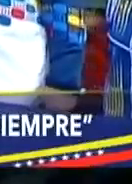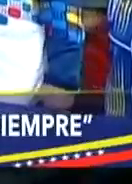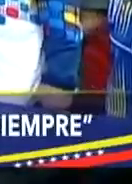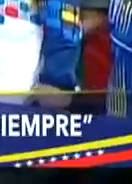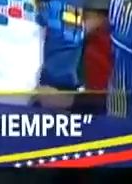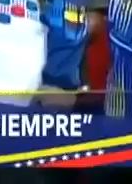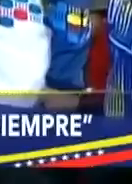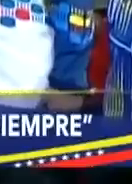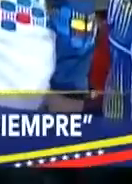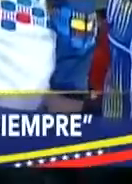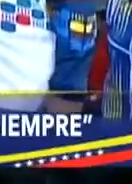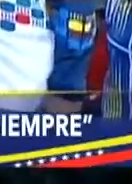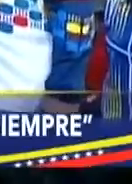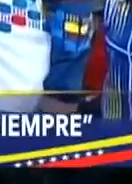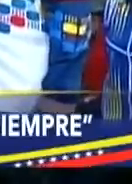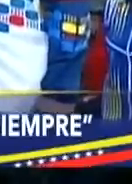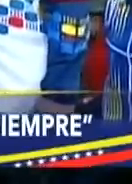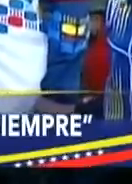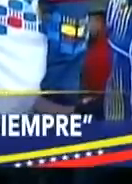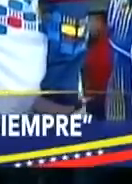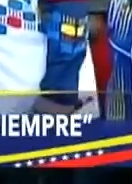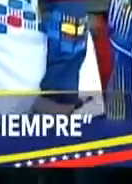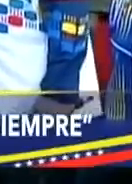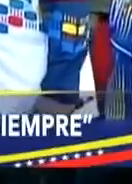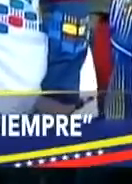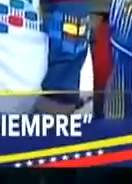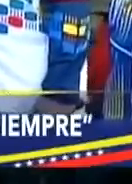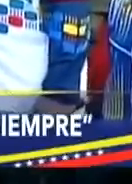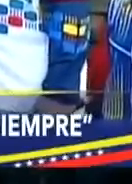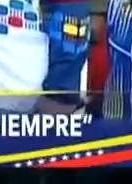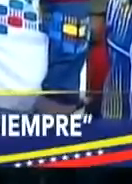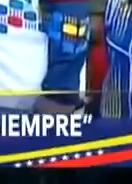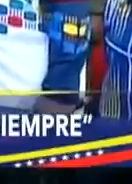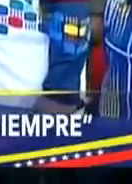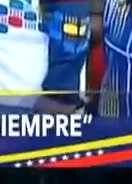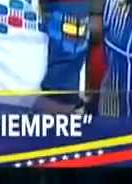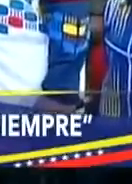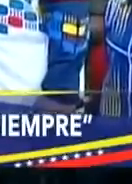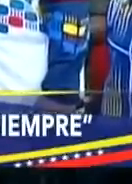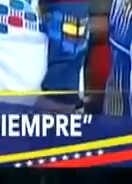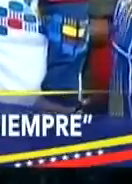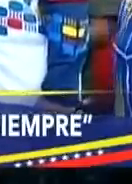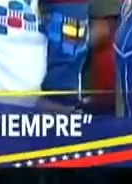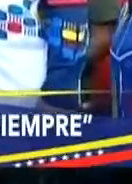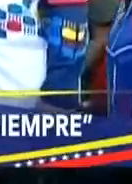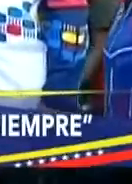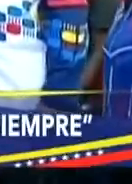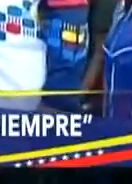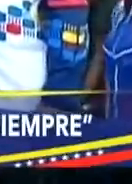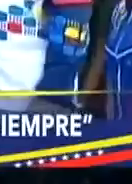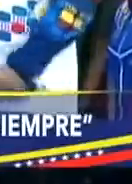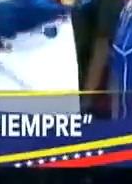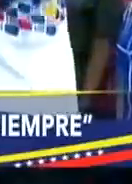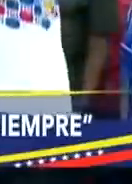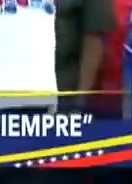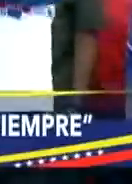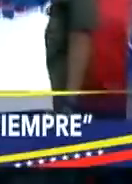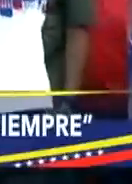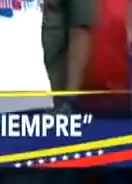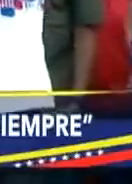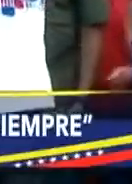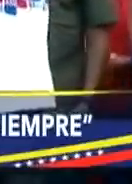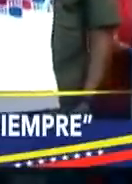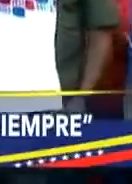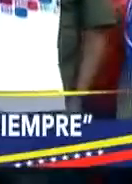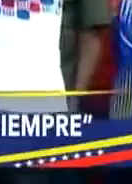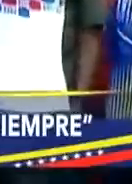nos estaba haciendo usted, presidente. Entregarnos en alma, vida y corazón a servirle al pueblo de